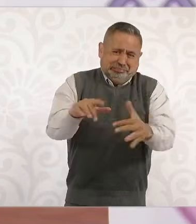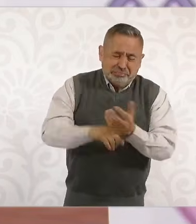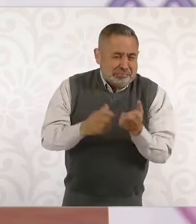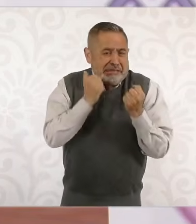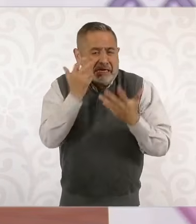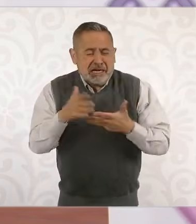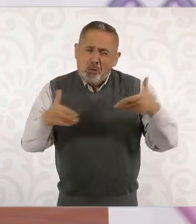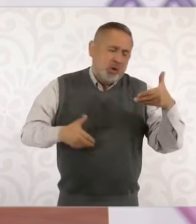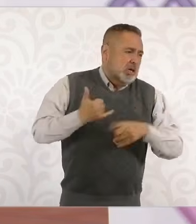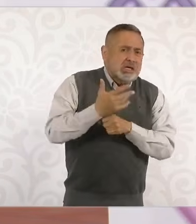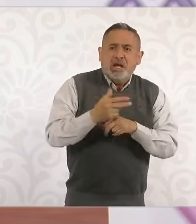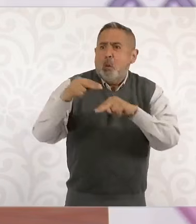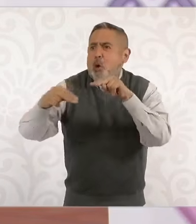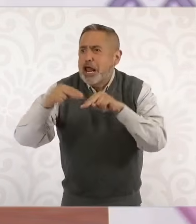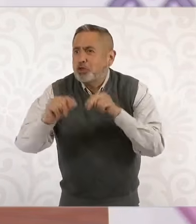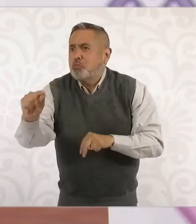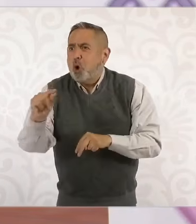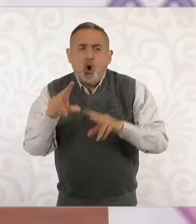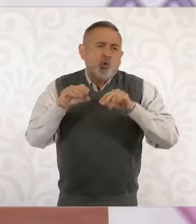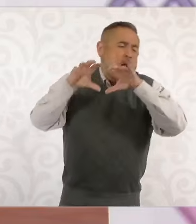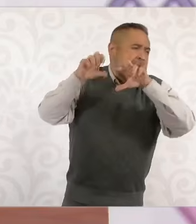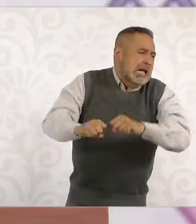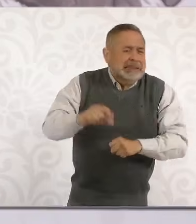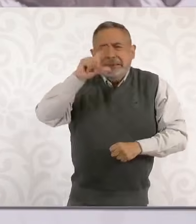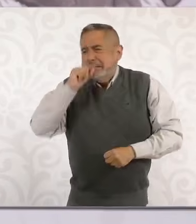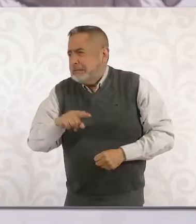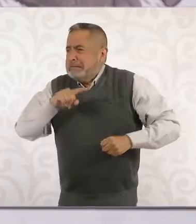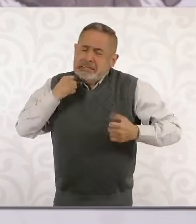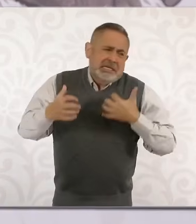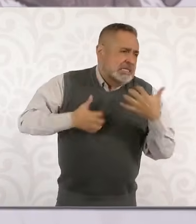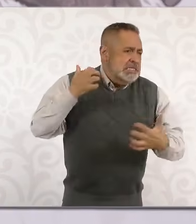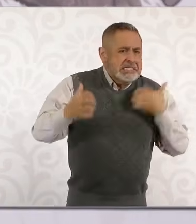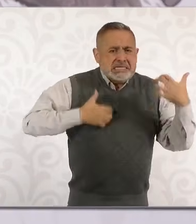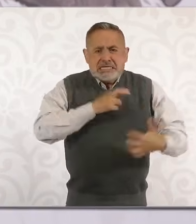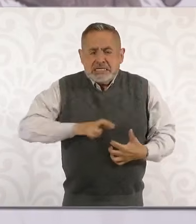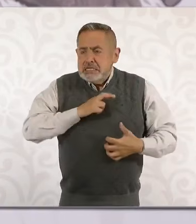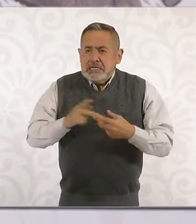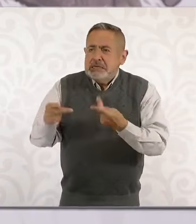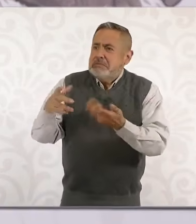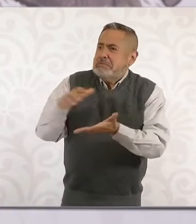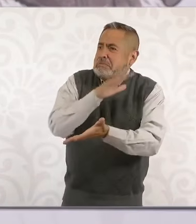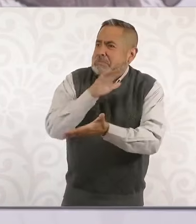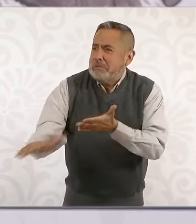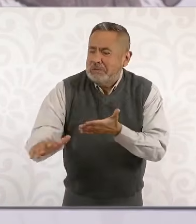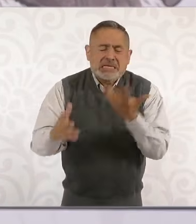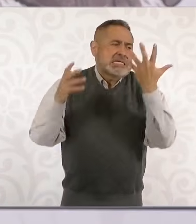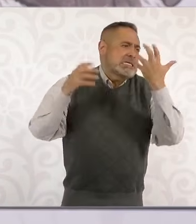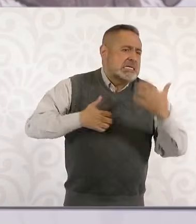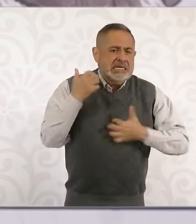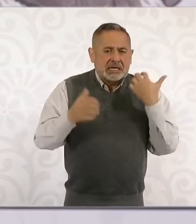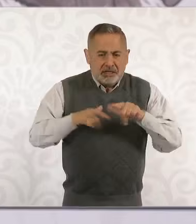muy molestos porque no están alcanzando boletos, molestos por la reventa, a través de